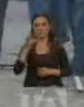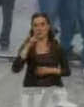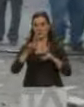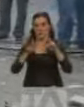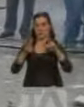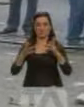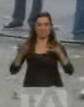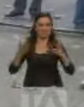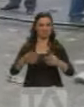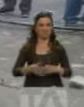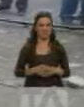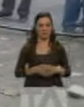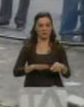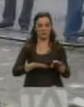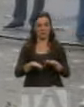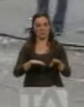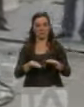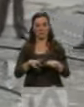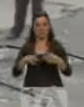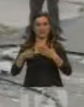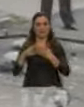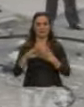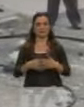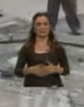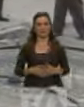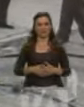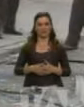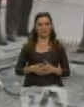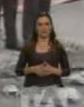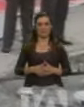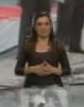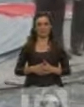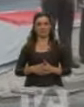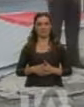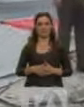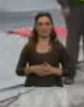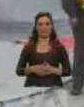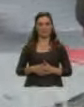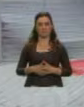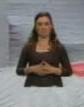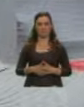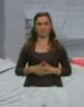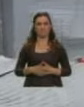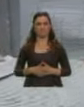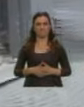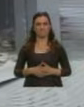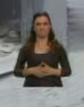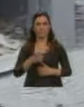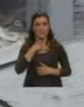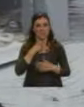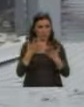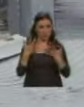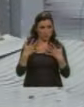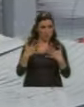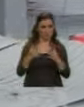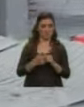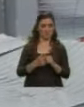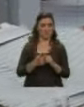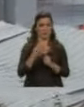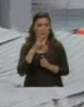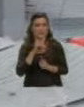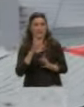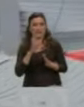de tráfico. ¿Se asustó pensando que podía pasar algo con su familia? Se pensaba, digamos, que realmente era algo duro